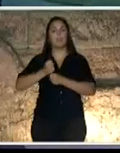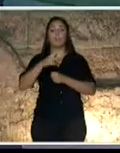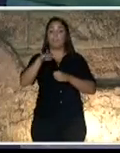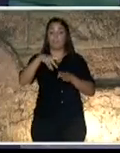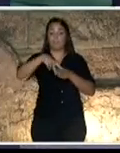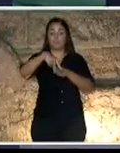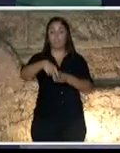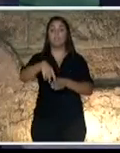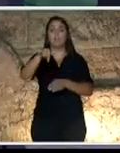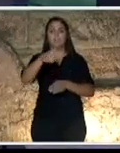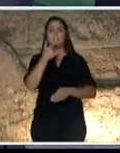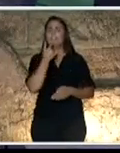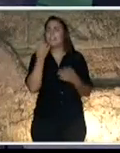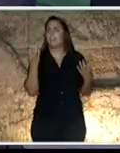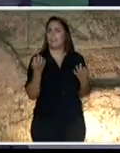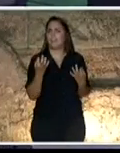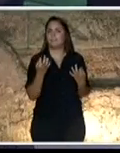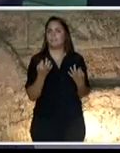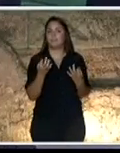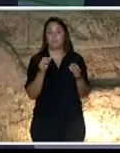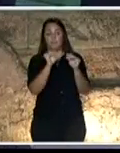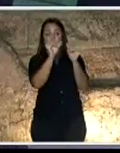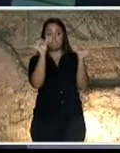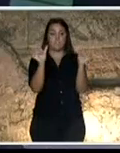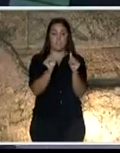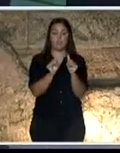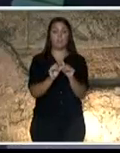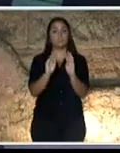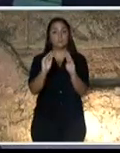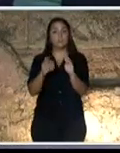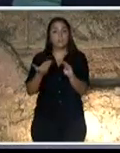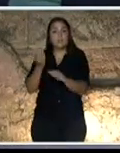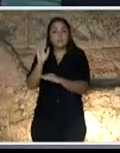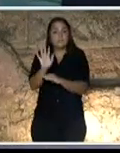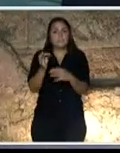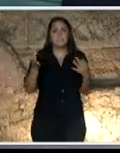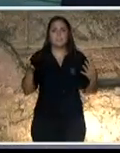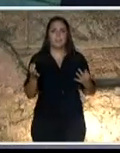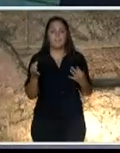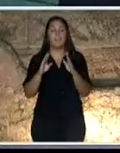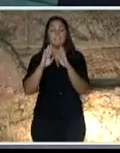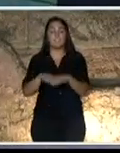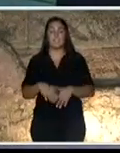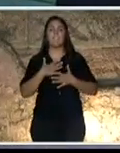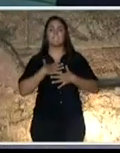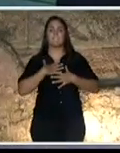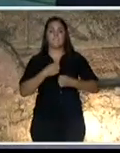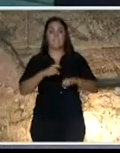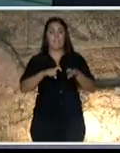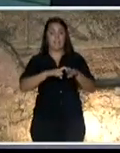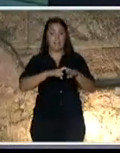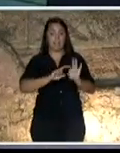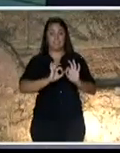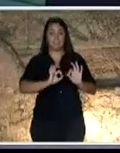Leguía afirmó que la figura de Pizarro representaba la voluntad de una raza, esta,